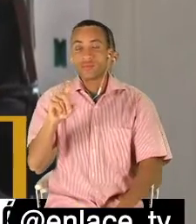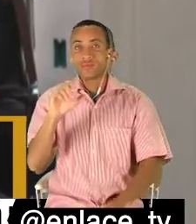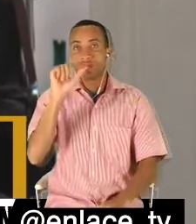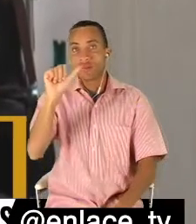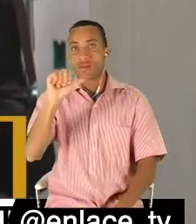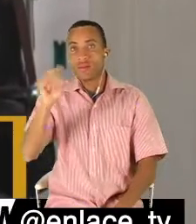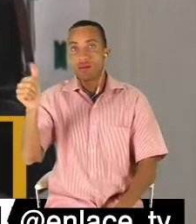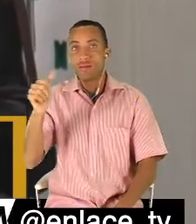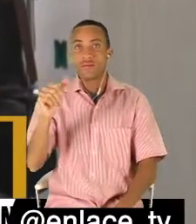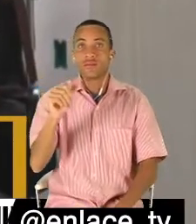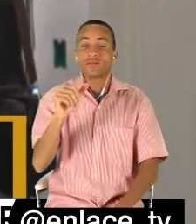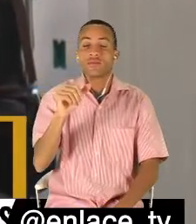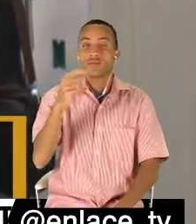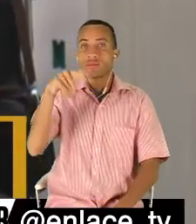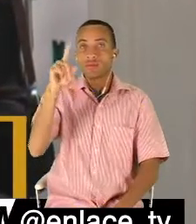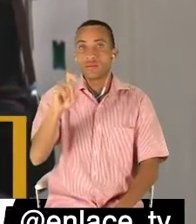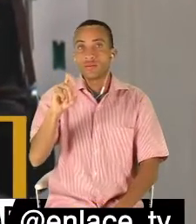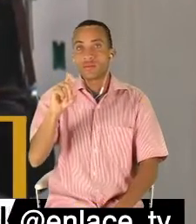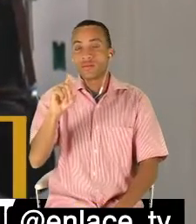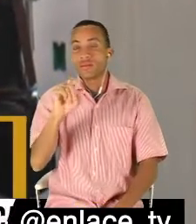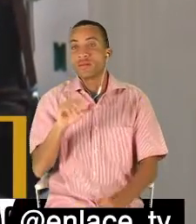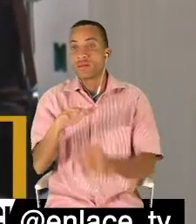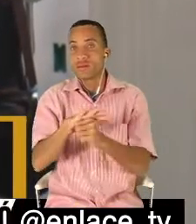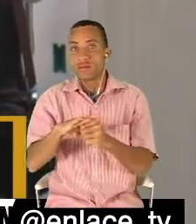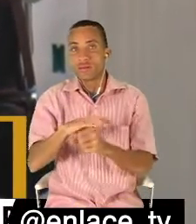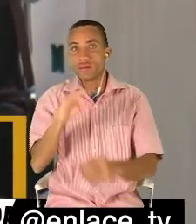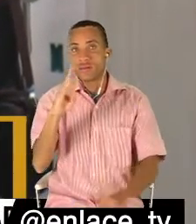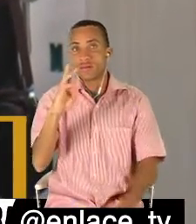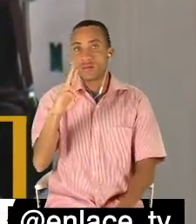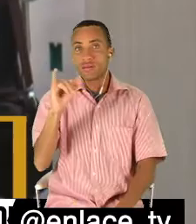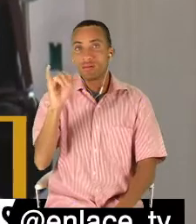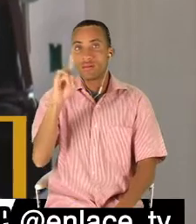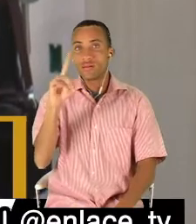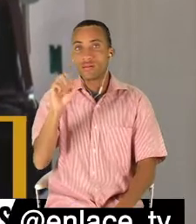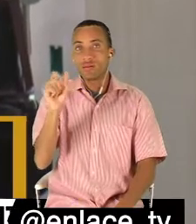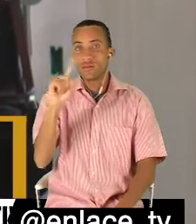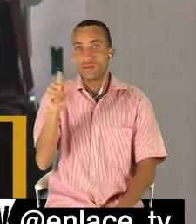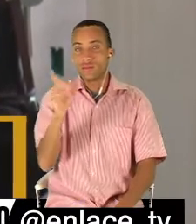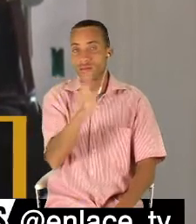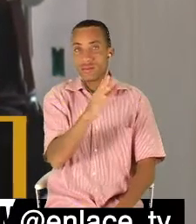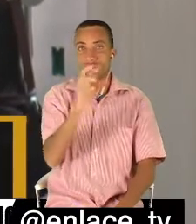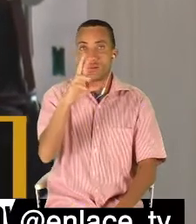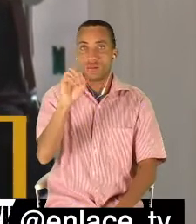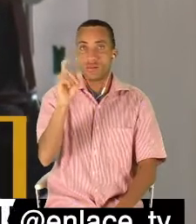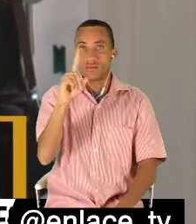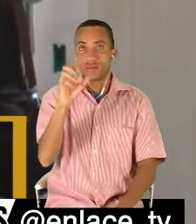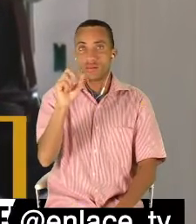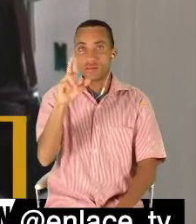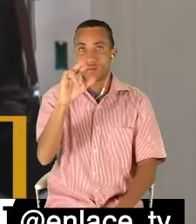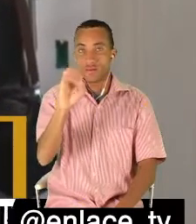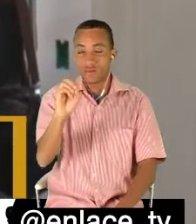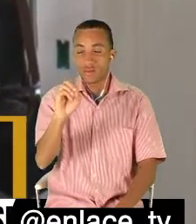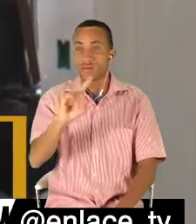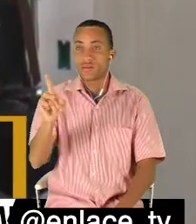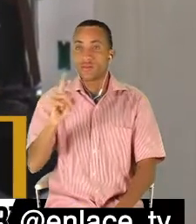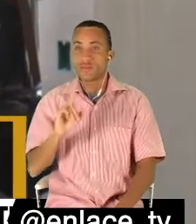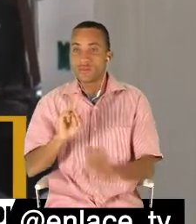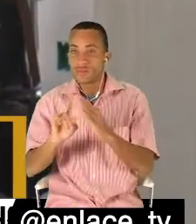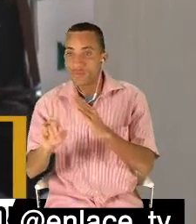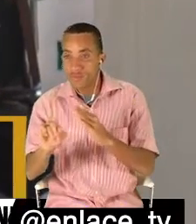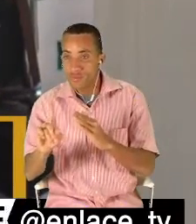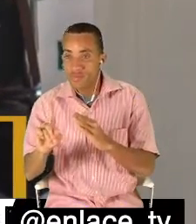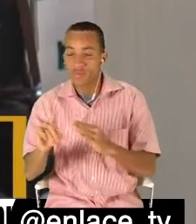del Rosario de esta ciudad. Allí, en esta diligencia, se encontraron 21